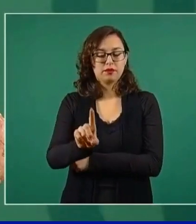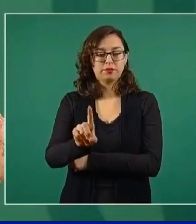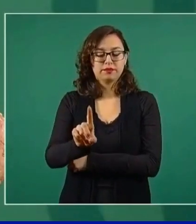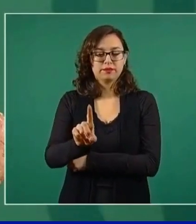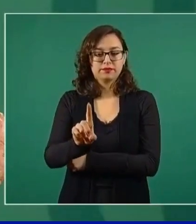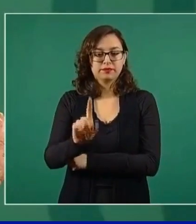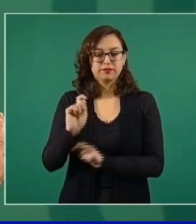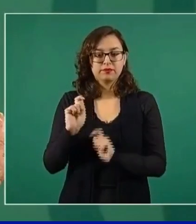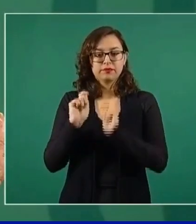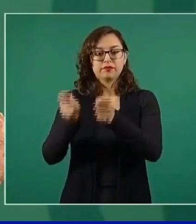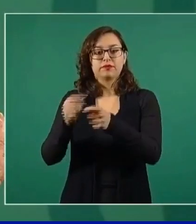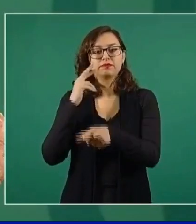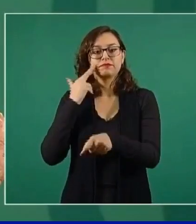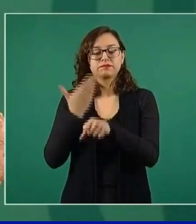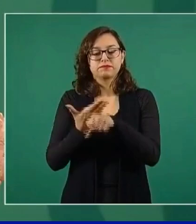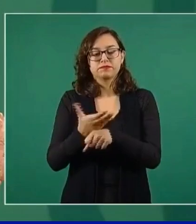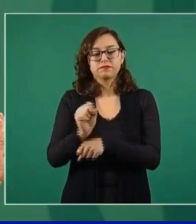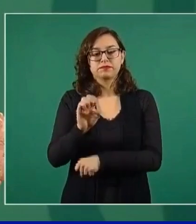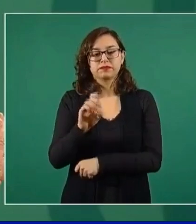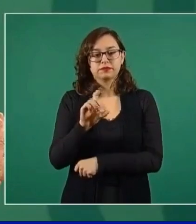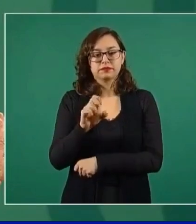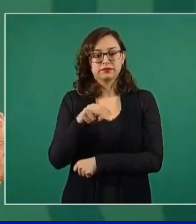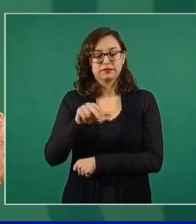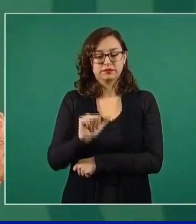a cargo de la Secretaría de la Defensa,